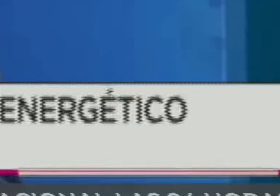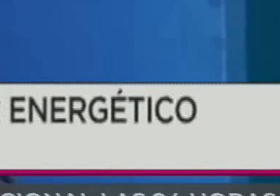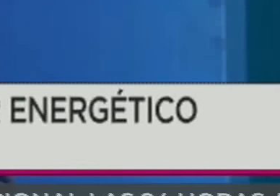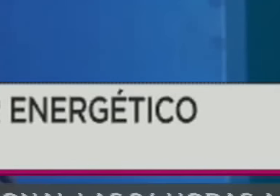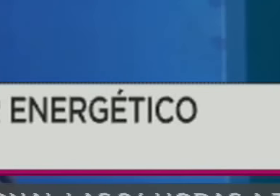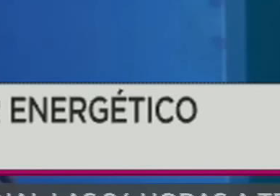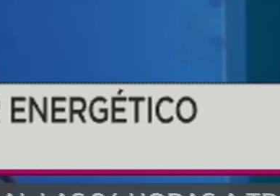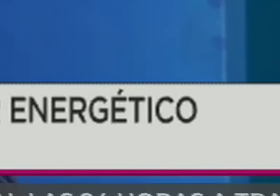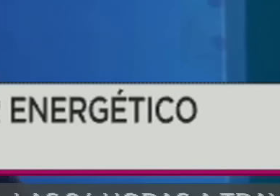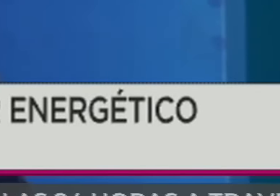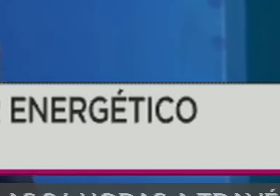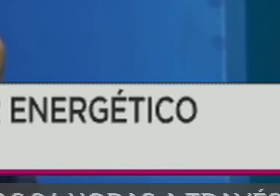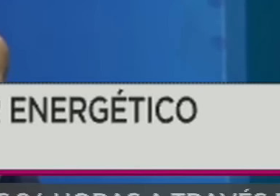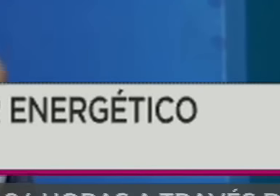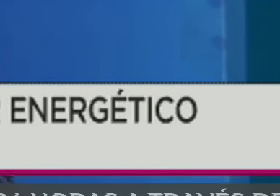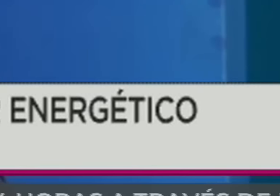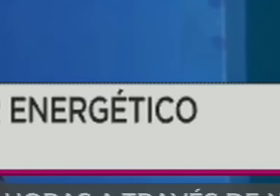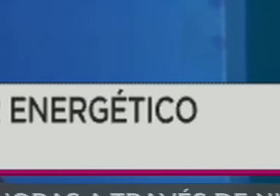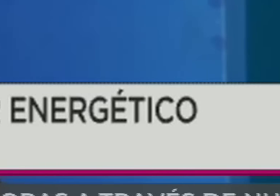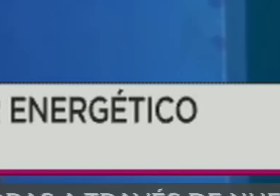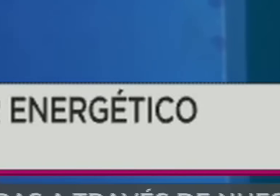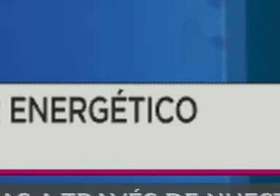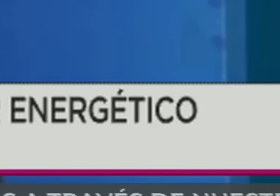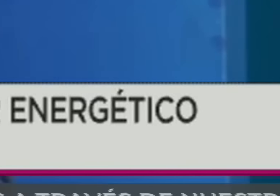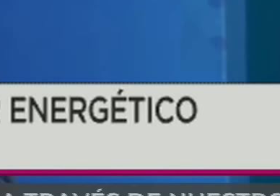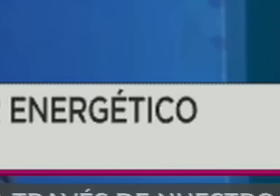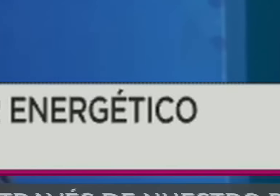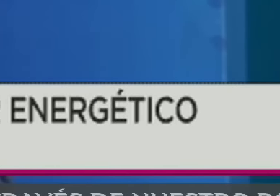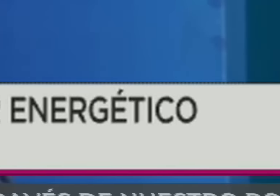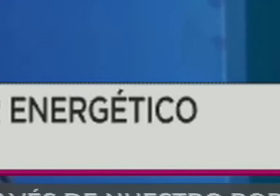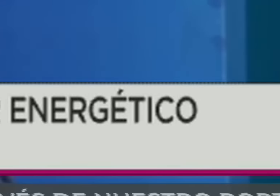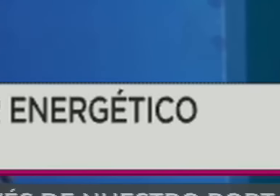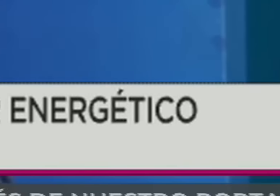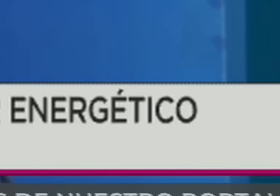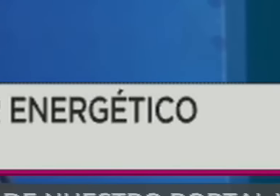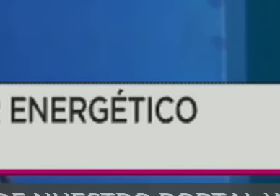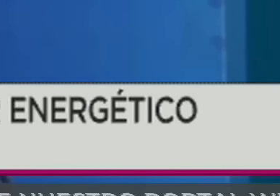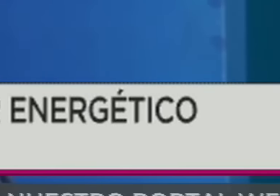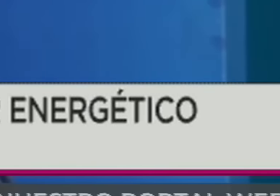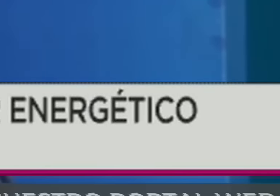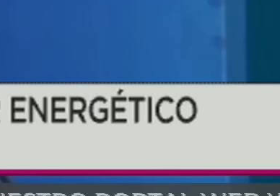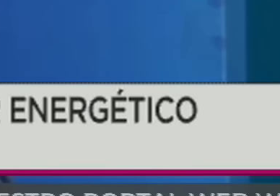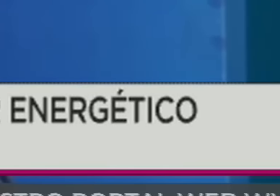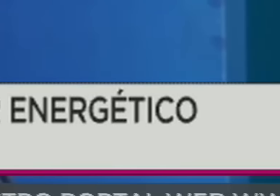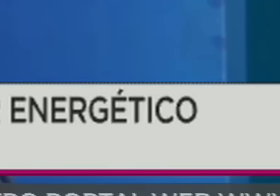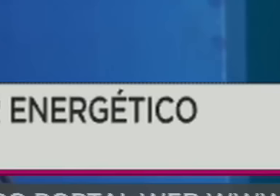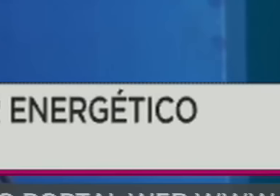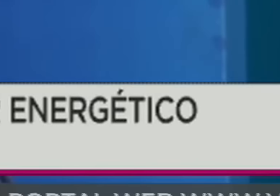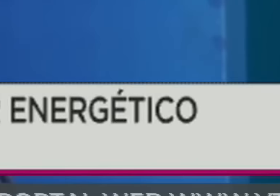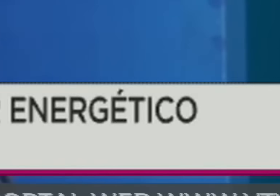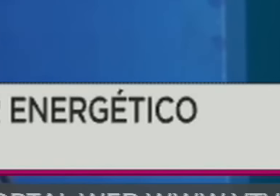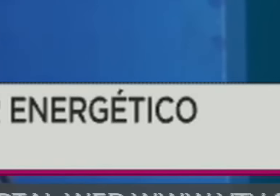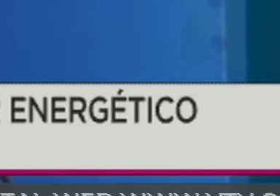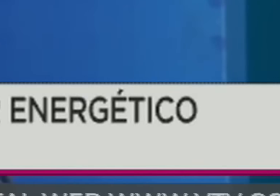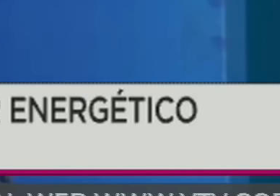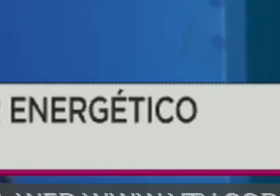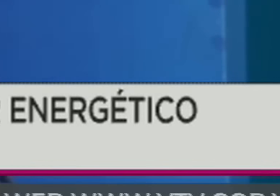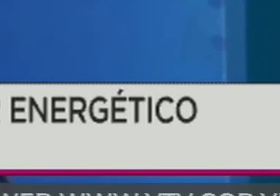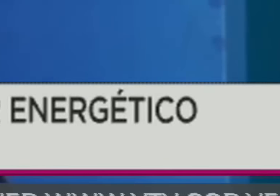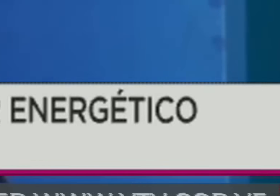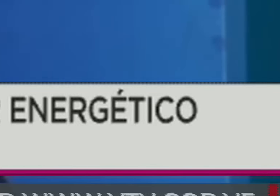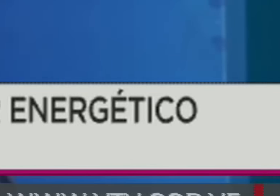mejor preparados que cuando en la época de Guaidó nos lanzaron los misiles contra la industria petrolera y contra la industria